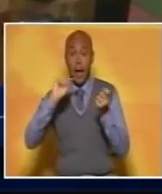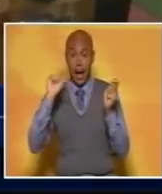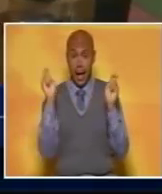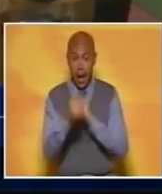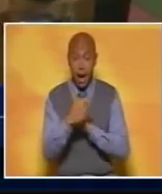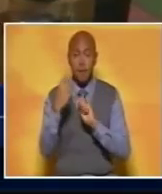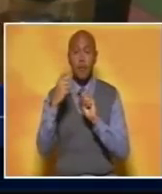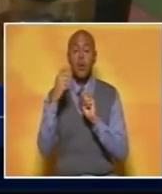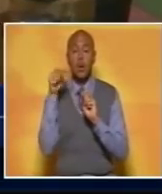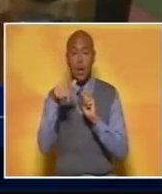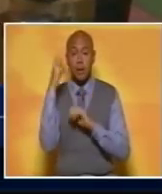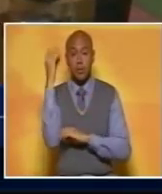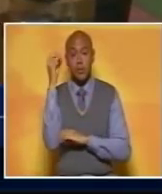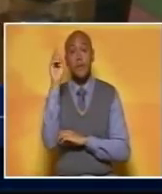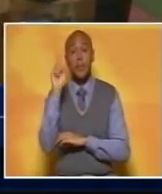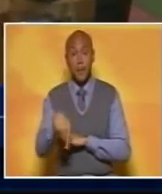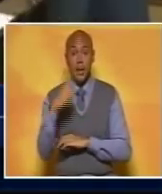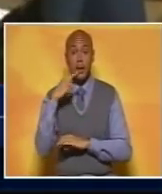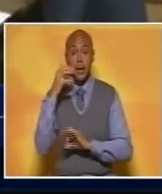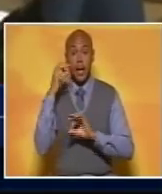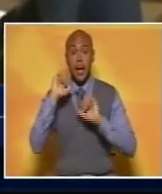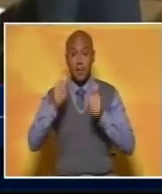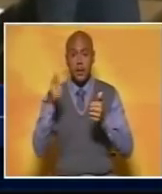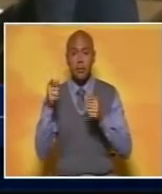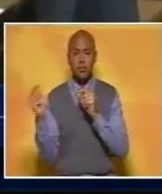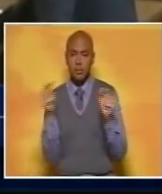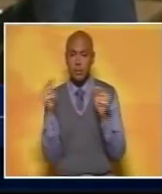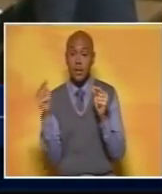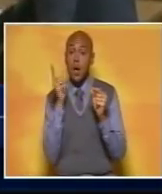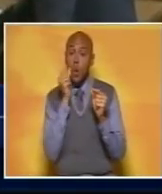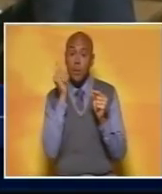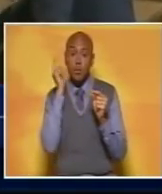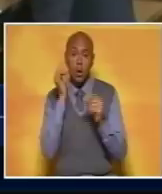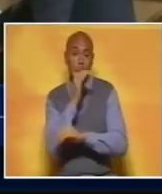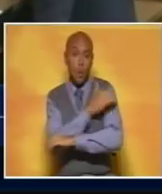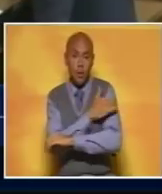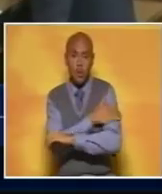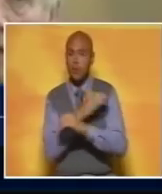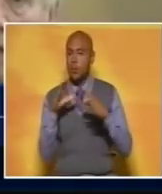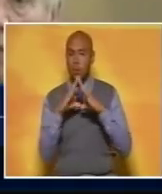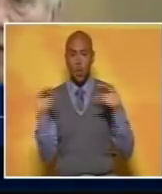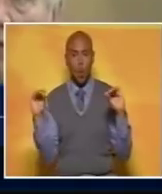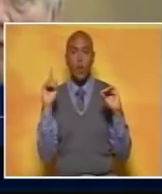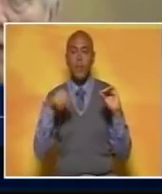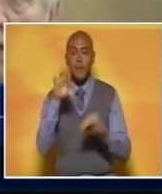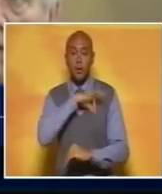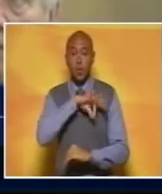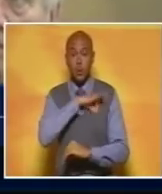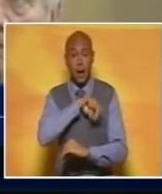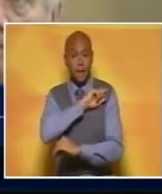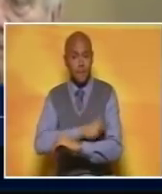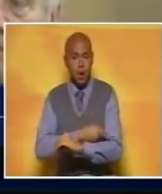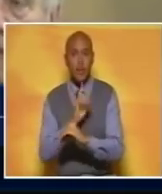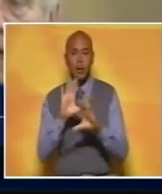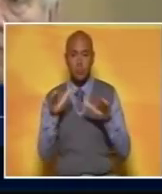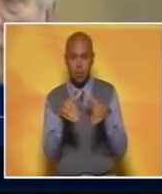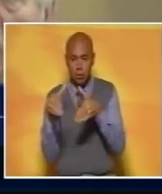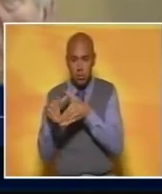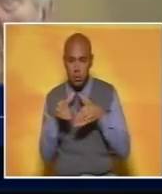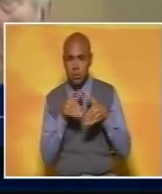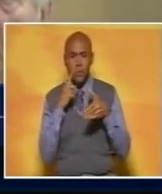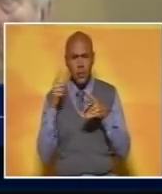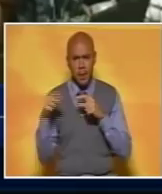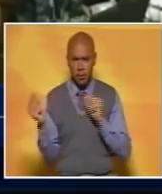Congreso, al tiempo que se iniciará un proceso de diálogos con todos los sectores y fuerzas sociales y políticas para conseguir